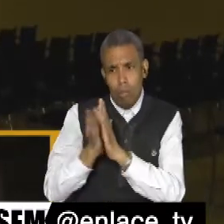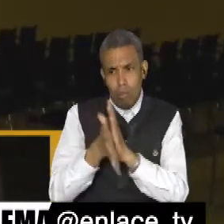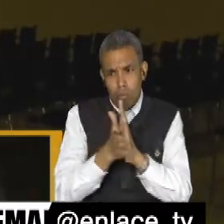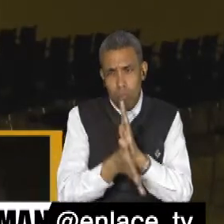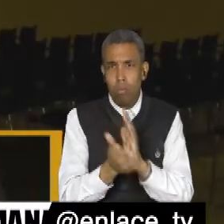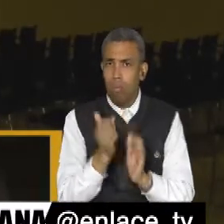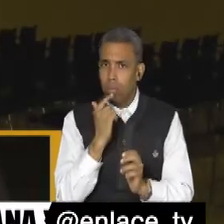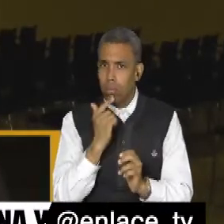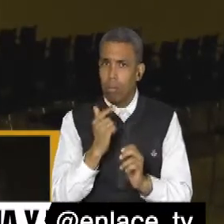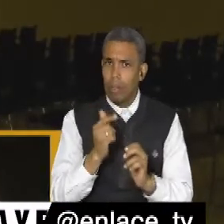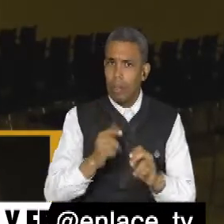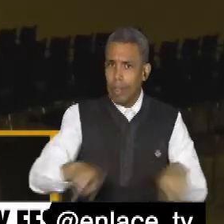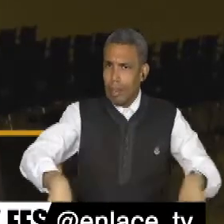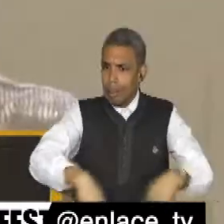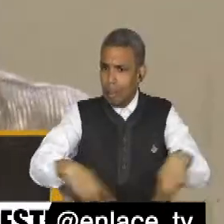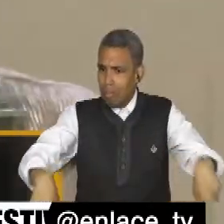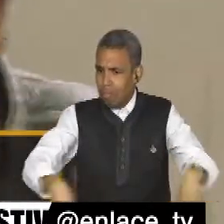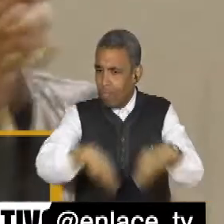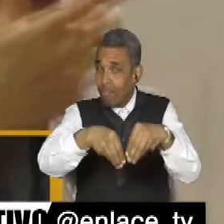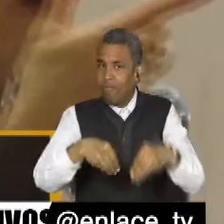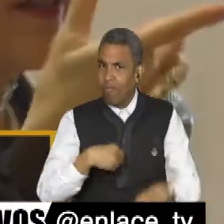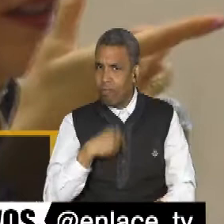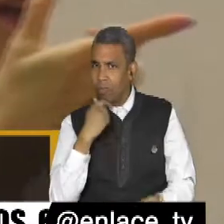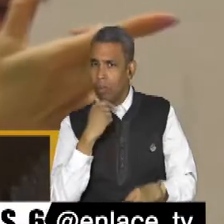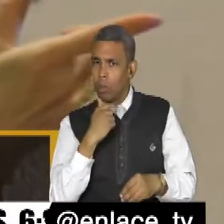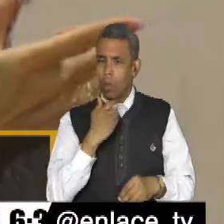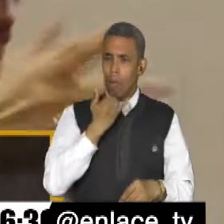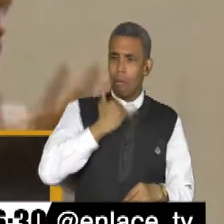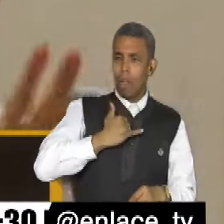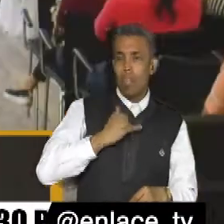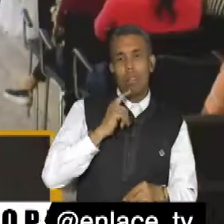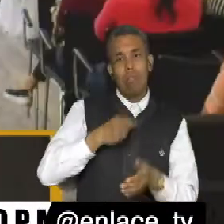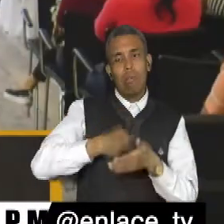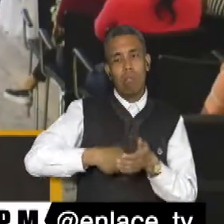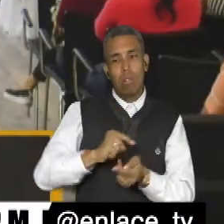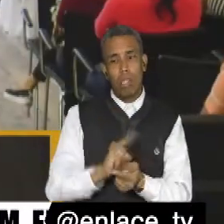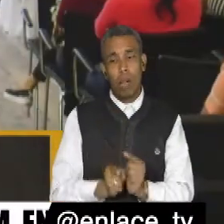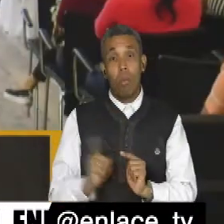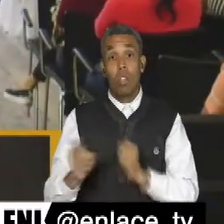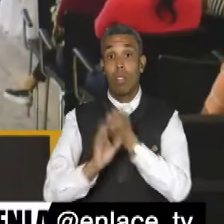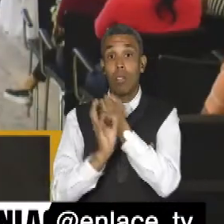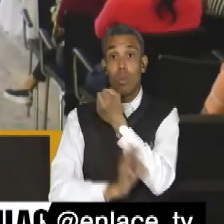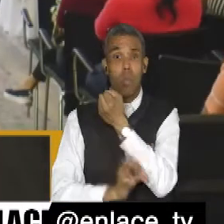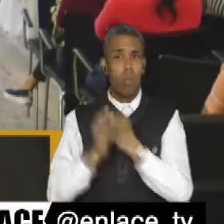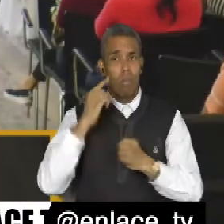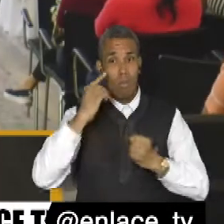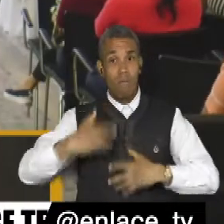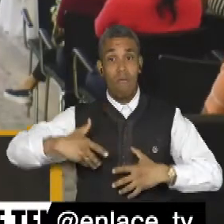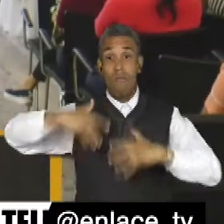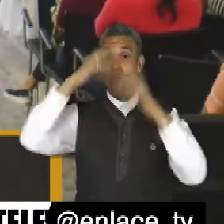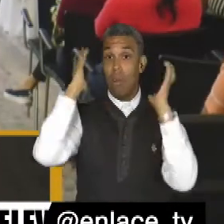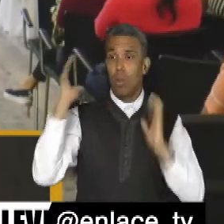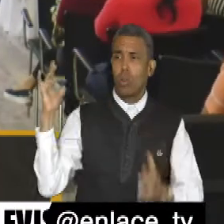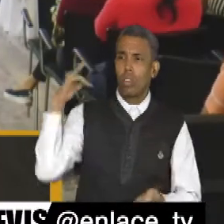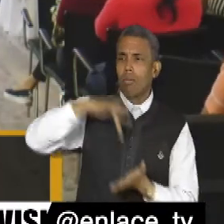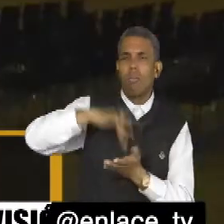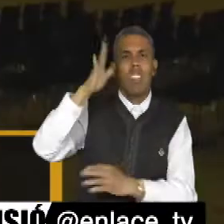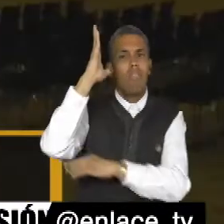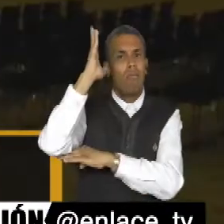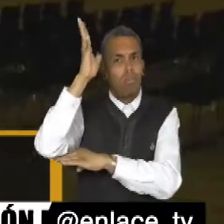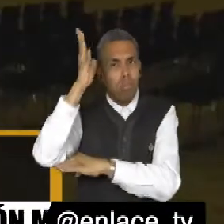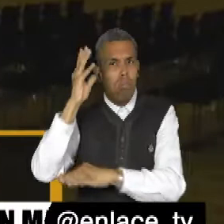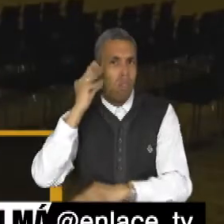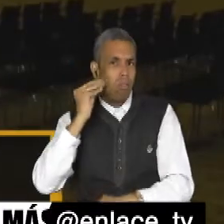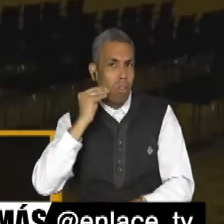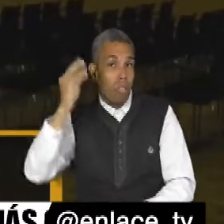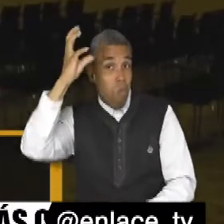porque nuestros niños son nuestro futuro. La doctora Acevedo es una reconocida psicóloga en Colombia, de allí la importancia de la conferencia dictada. Empezar desde